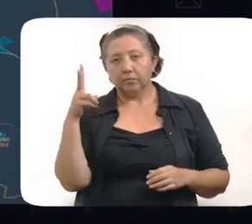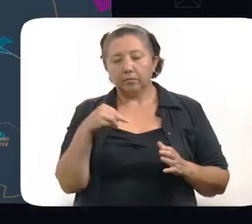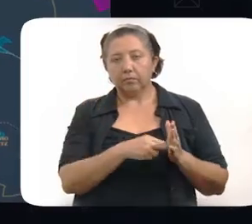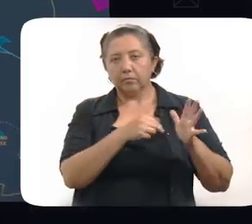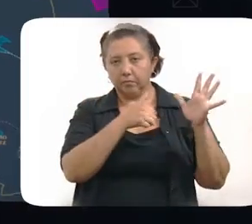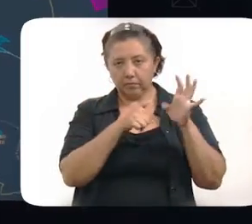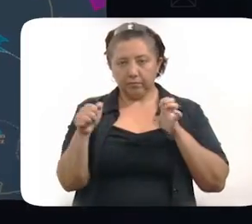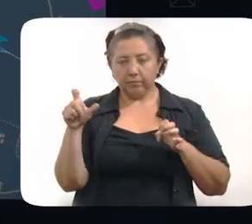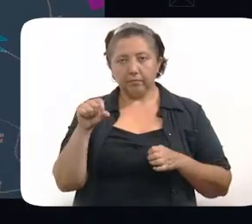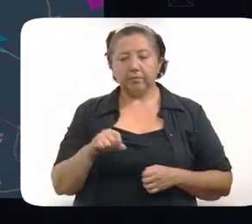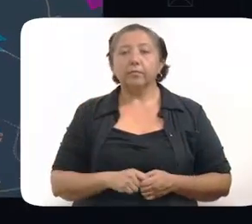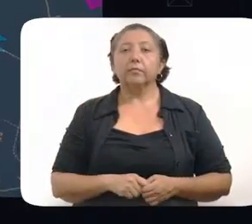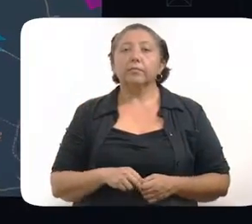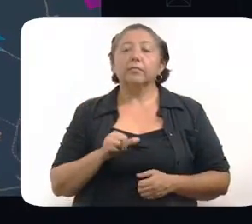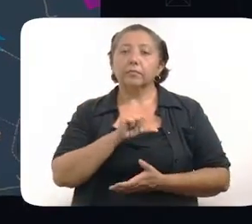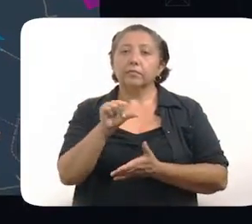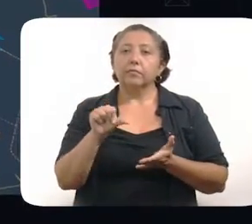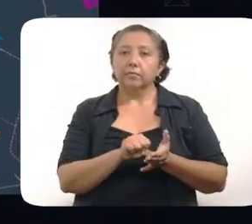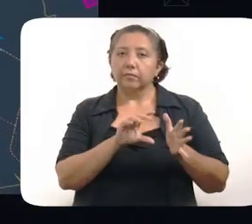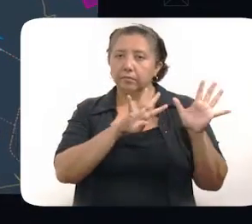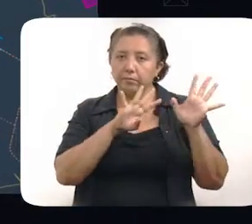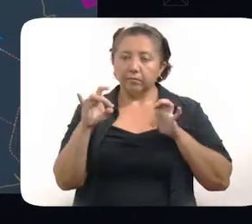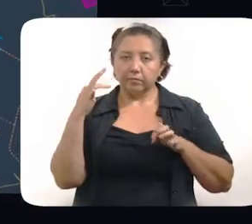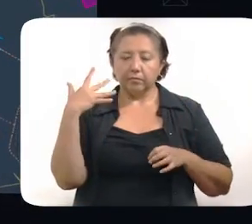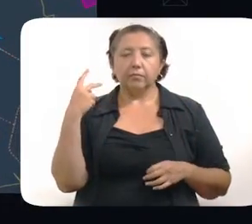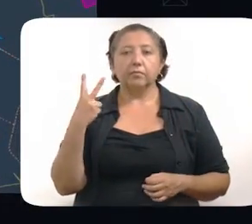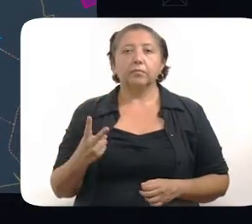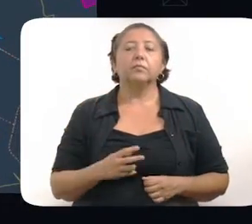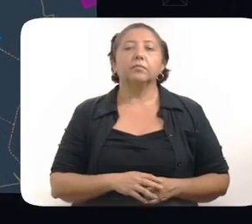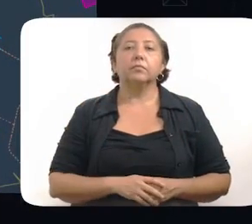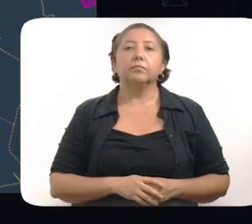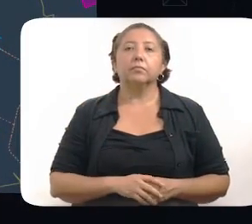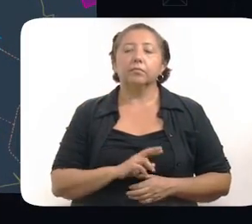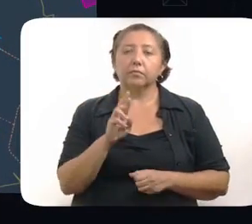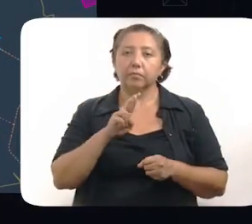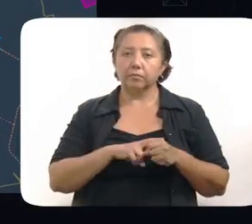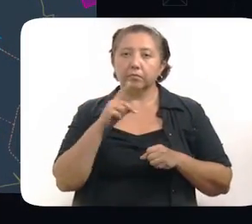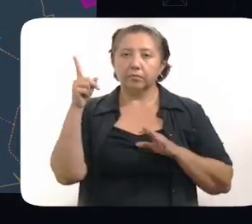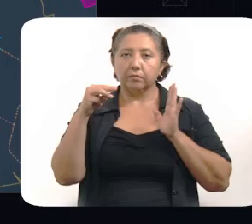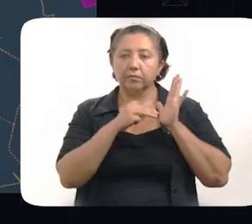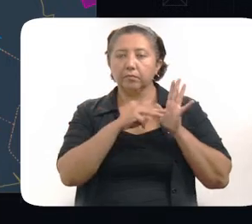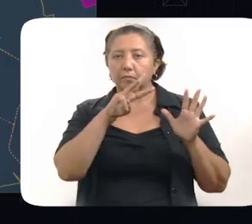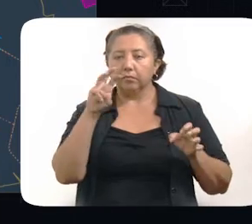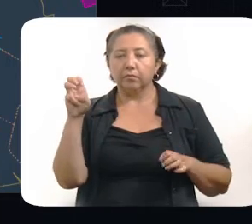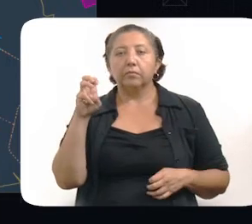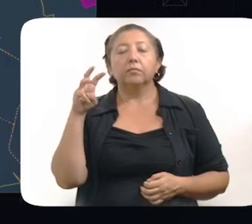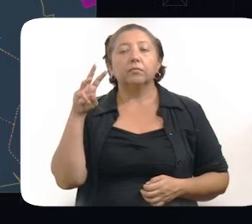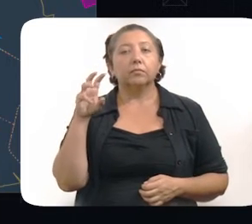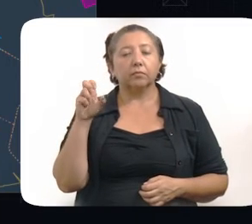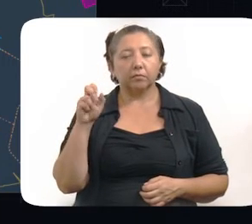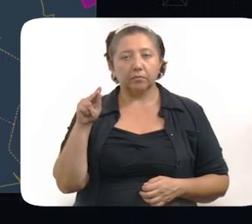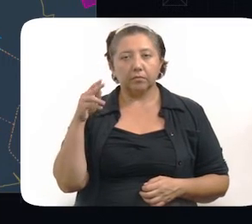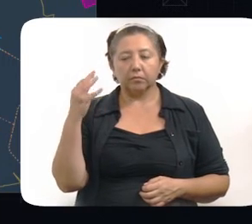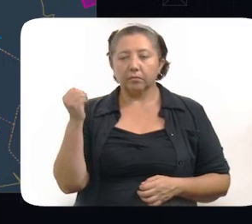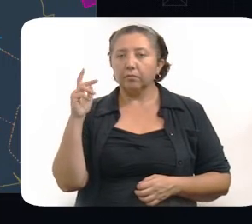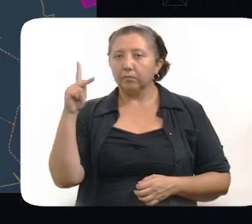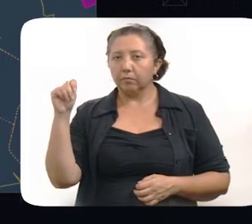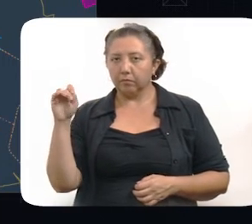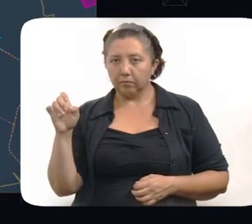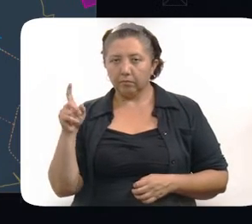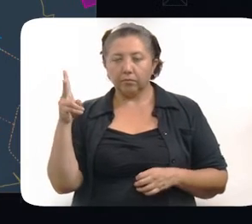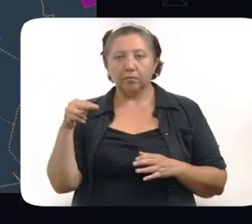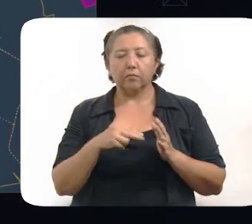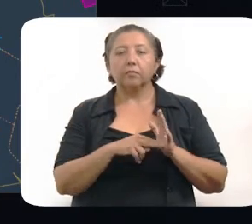2.620 en la zona centro en 952 en la zona sur 1.389 en la zona poniente